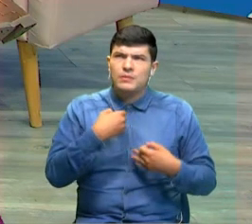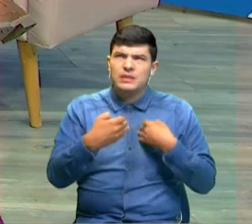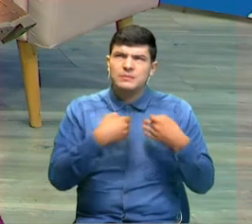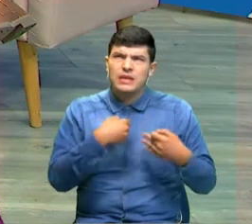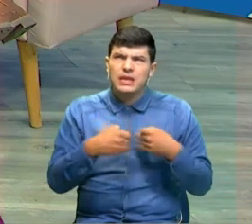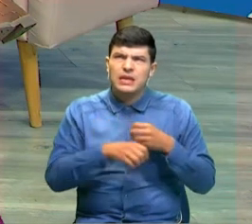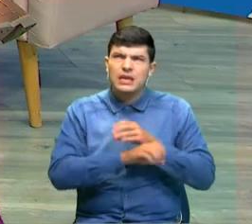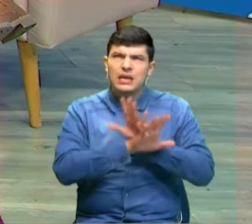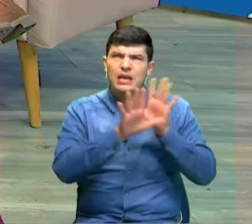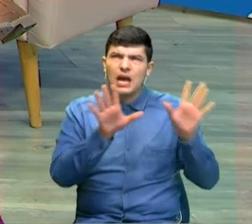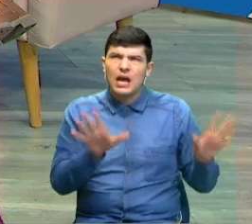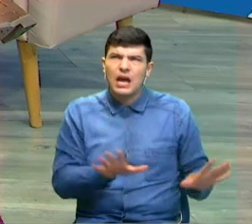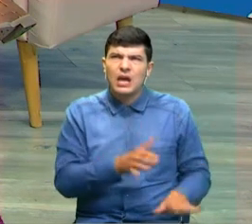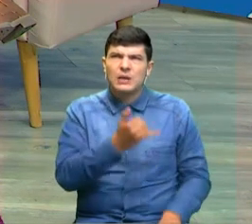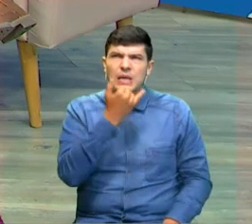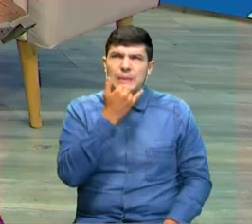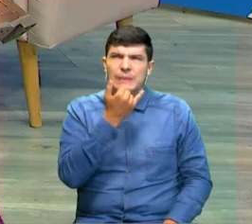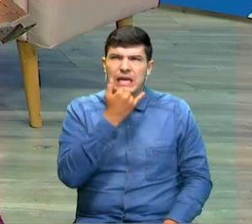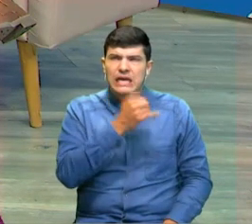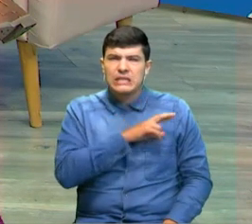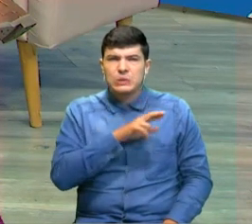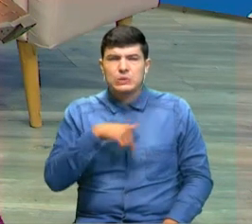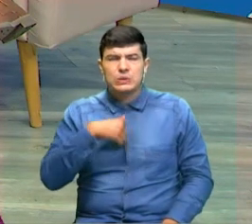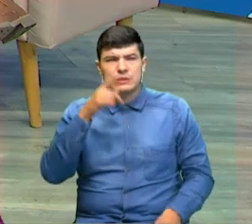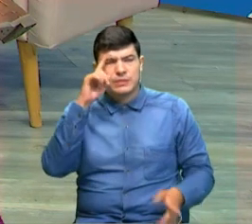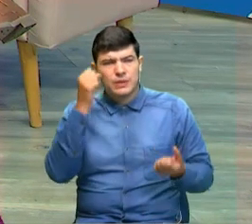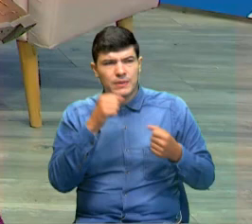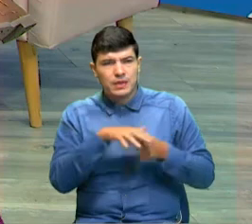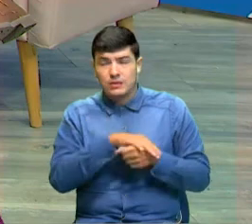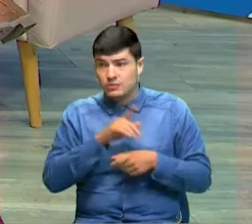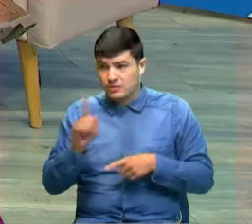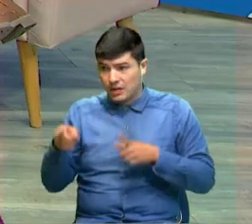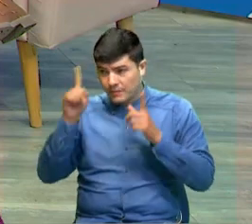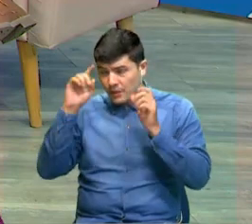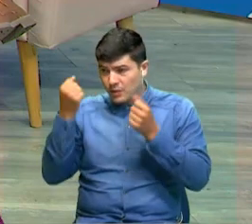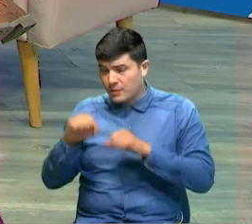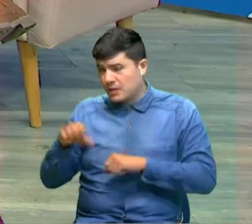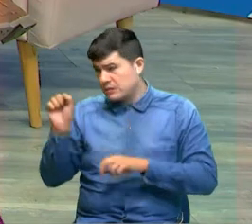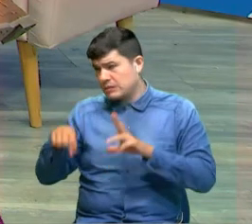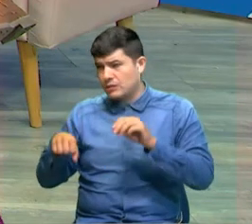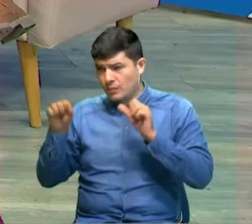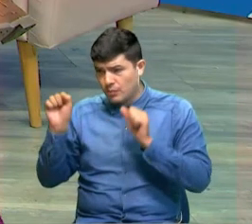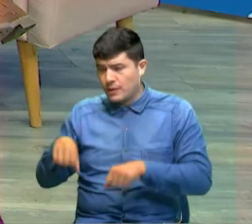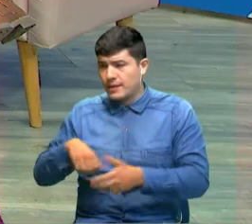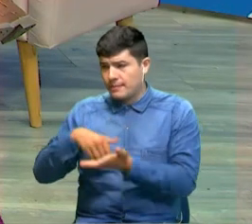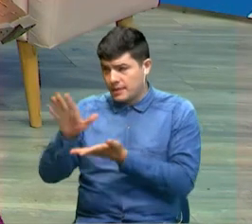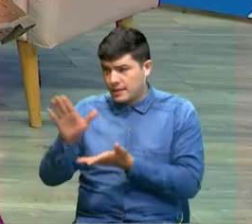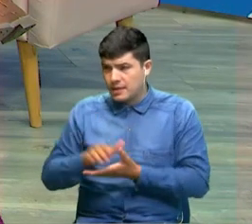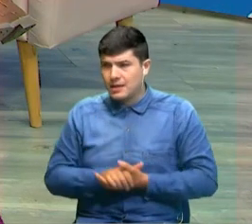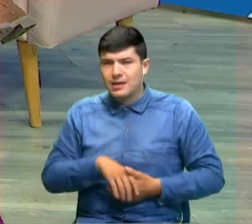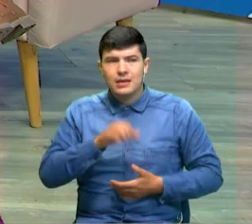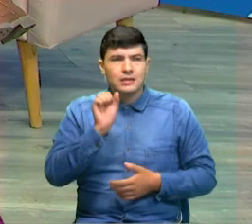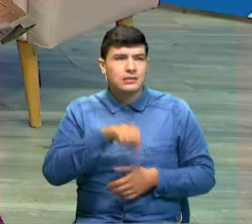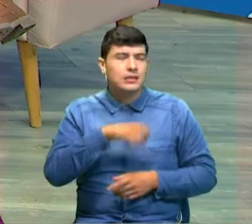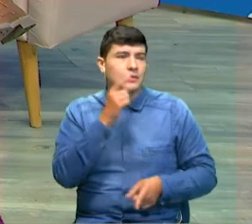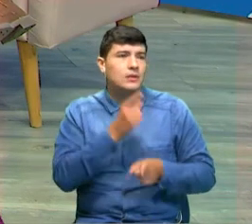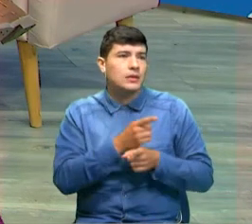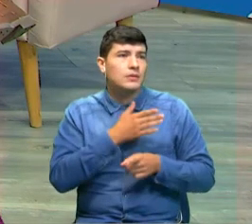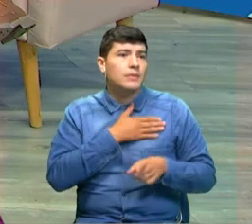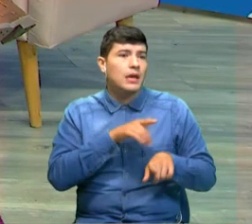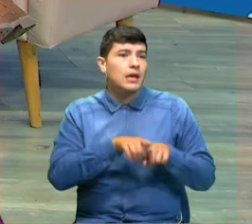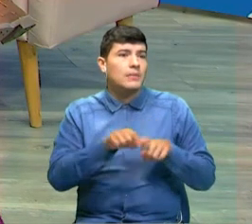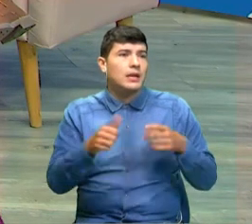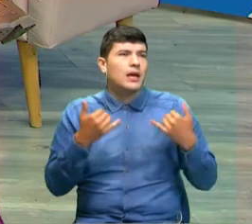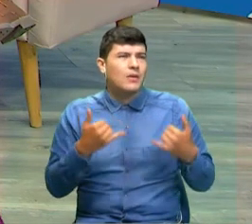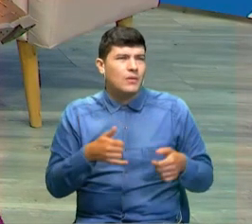informar, porque estamos preocupadas por la situación. O sea, usted está preocupada si la puedan o no la puedan sacar. Sí, es que mi hermana en ese momento pues